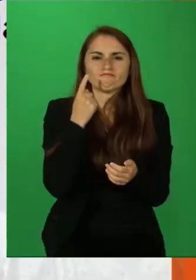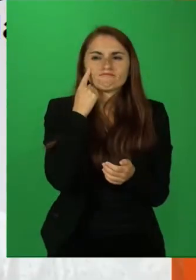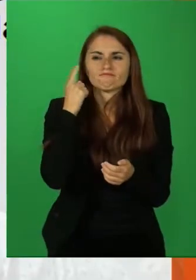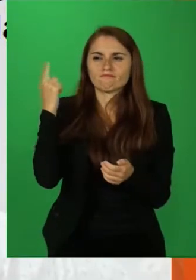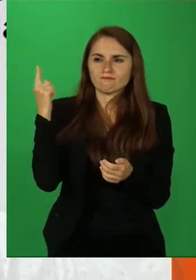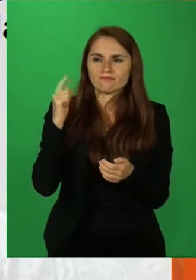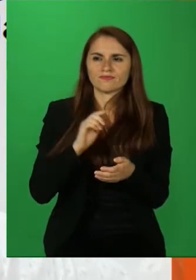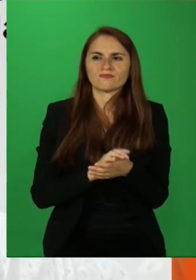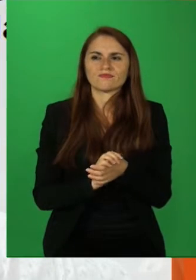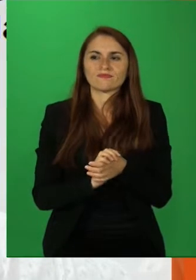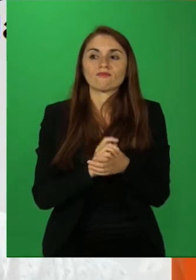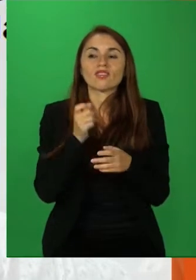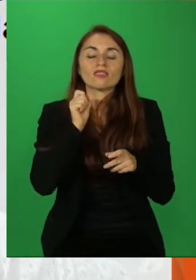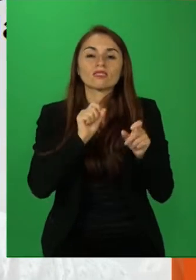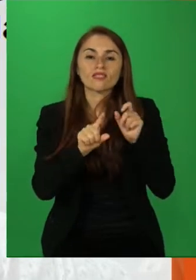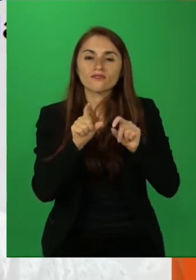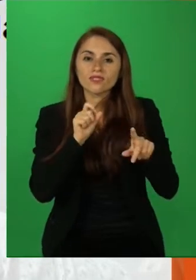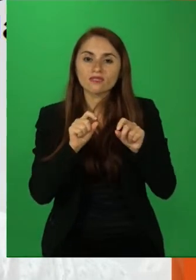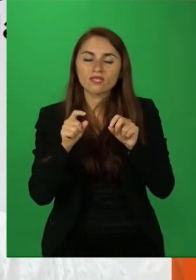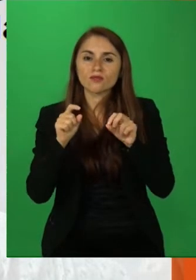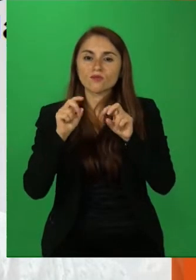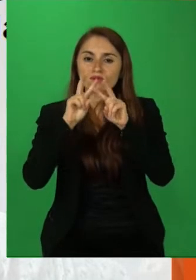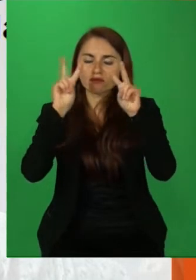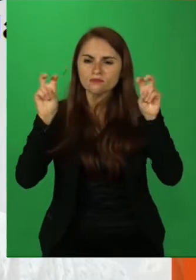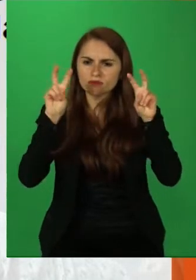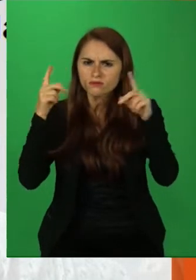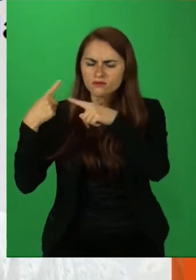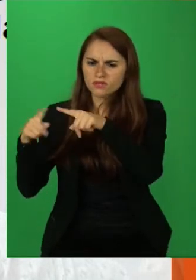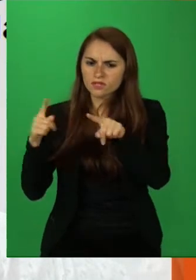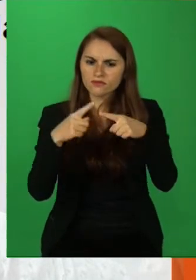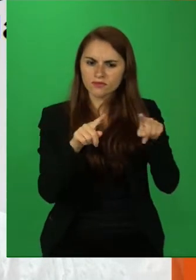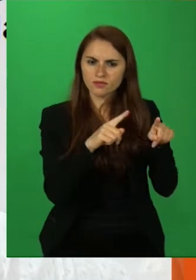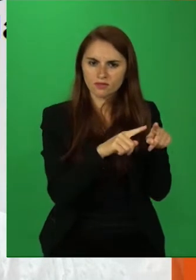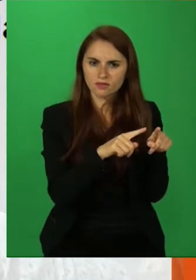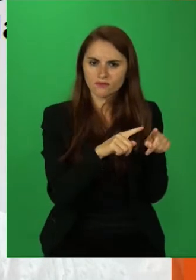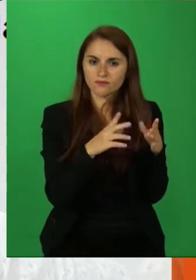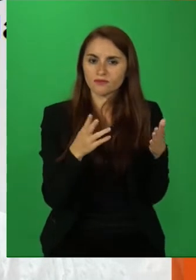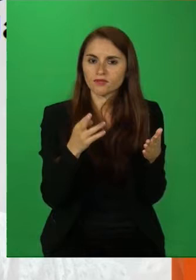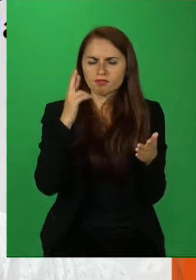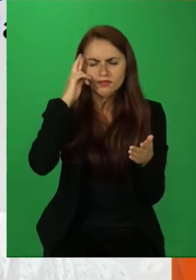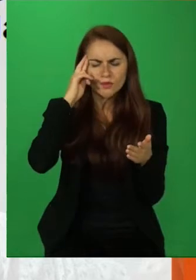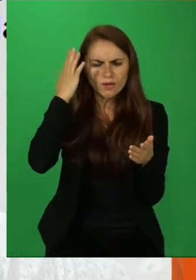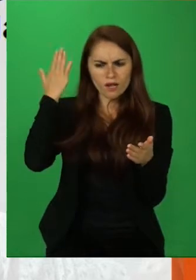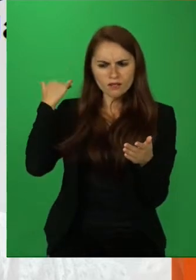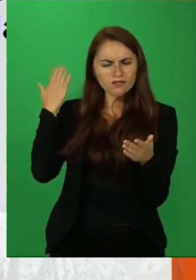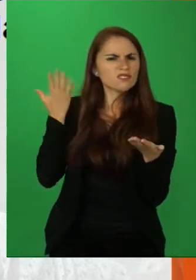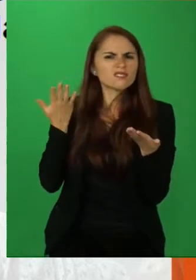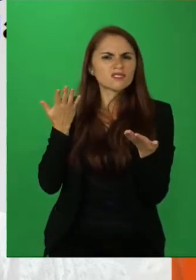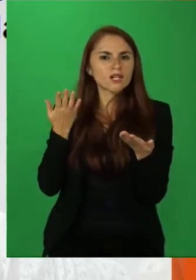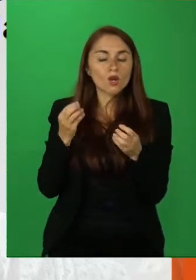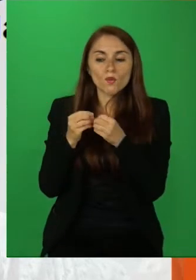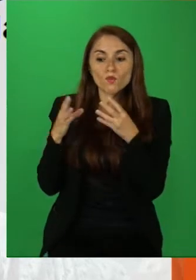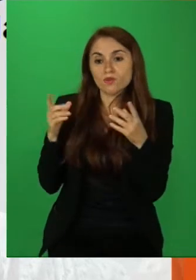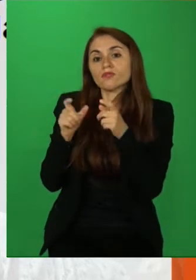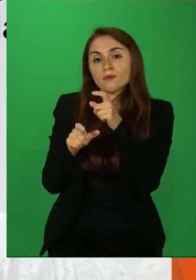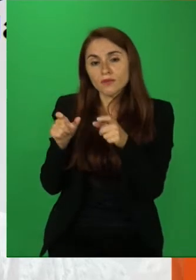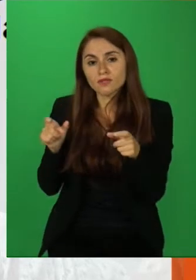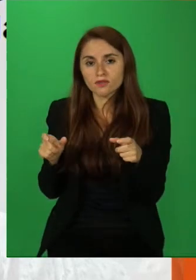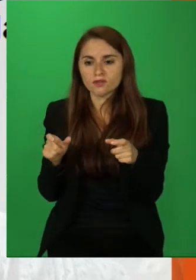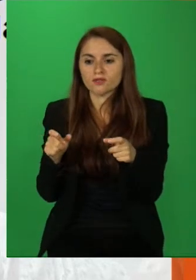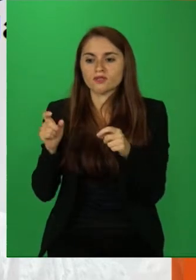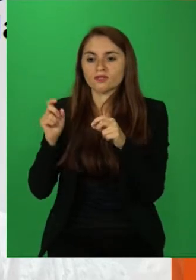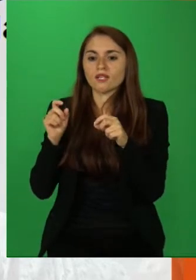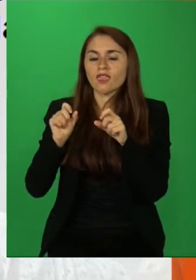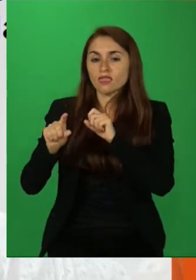acá, defendemos causas diferentes. Conocimiento previo, sabemos que mucha gente